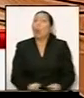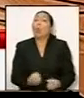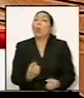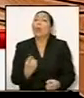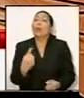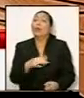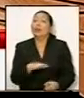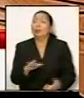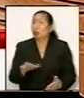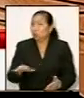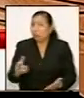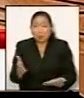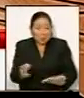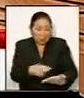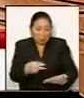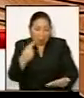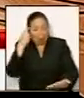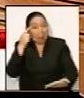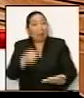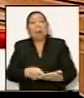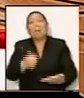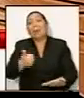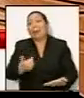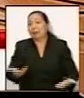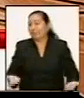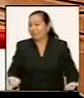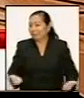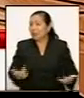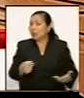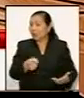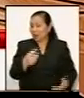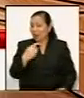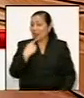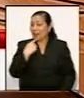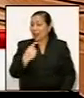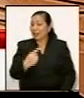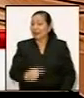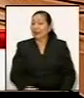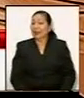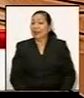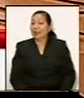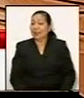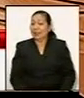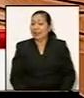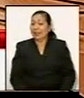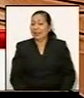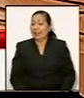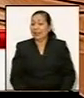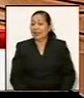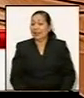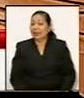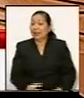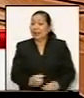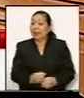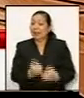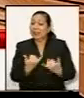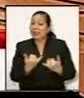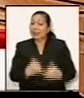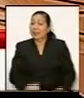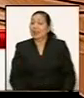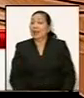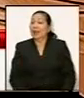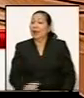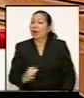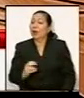millones de niños no y lo y lo que usted decía que éste tomó cartas en el asunto la